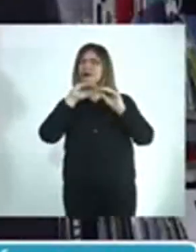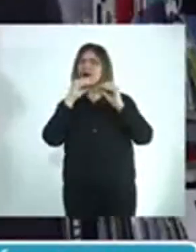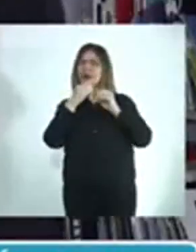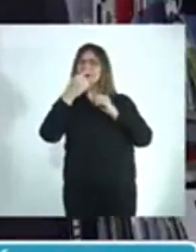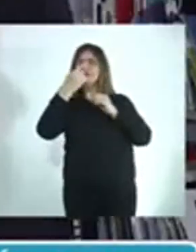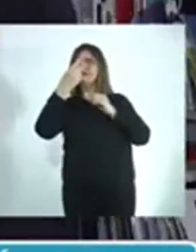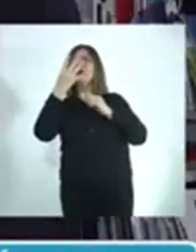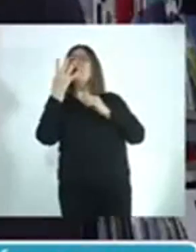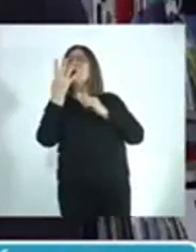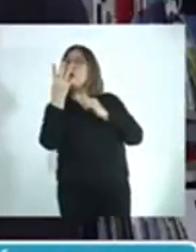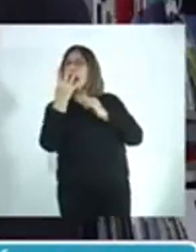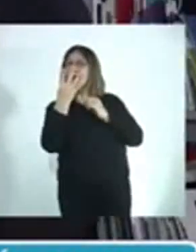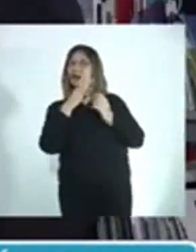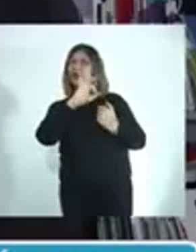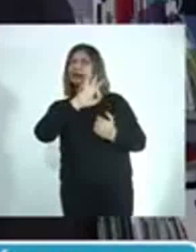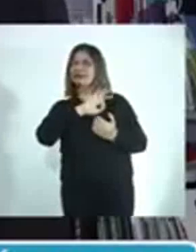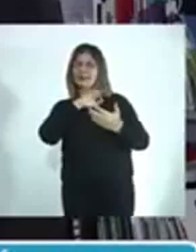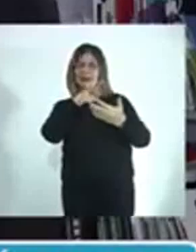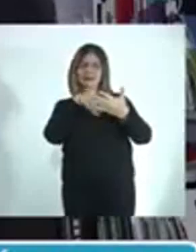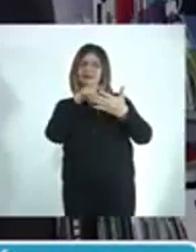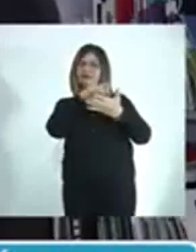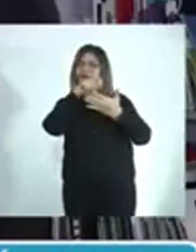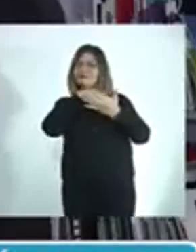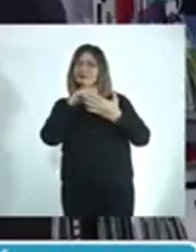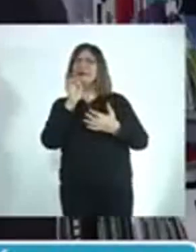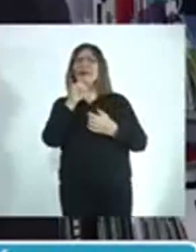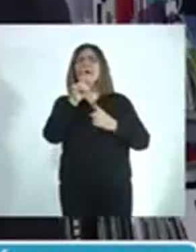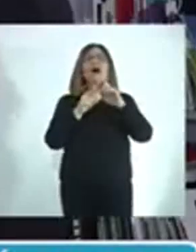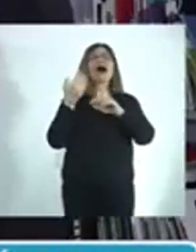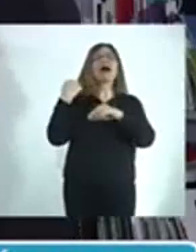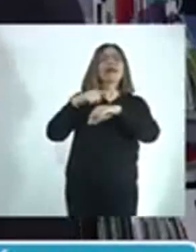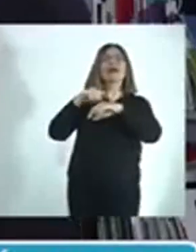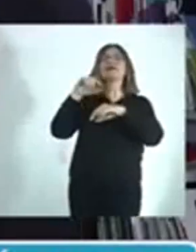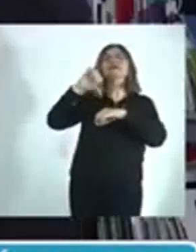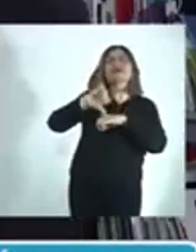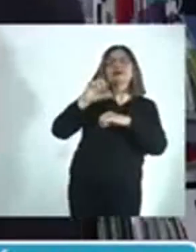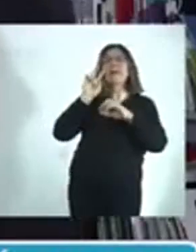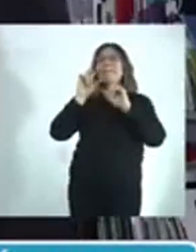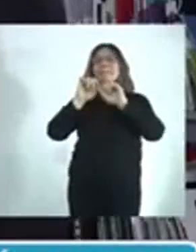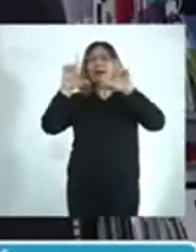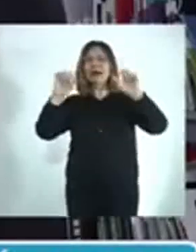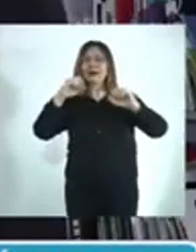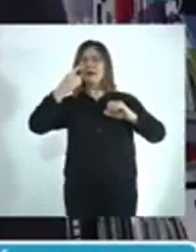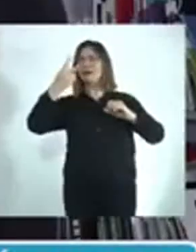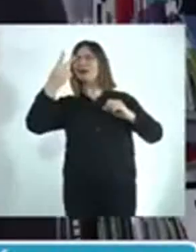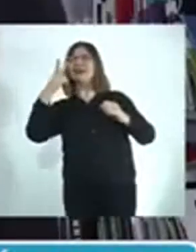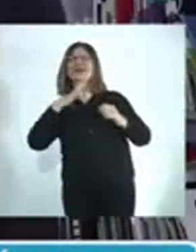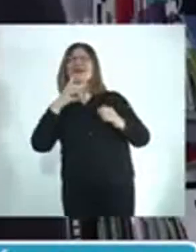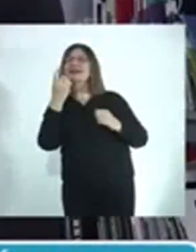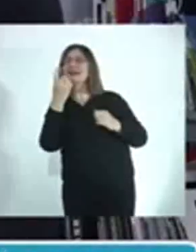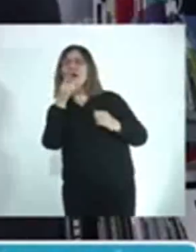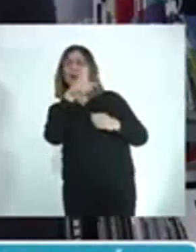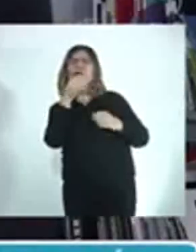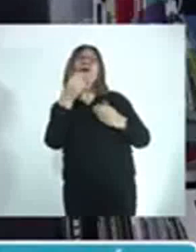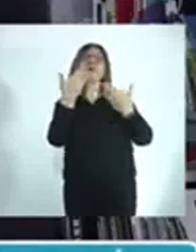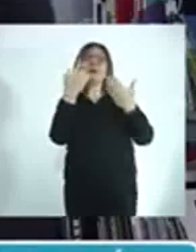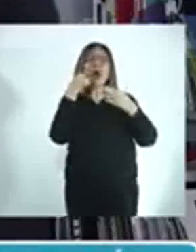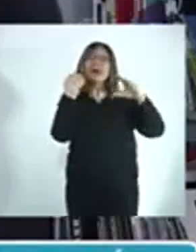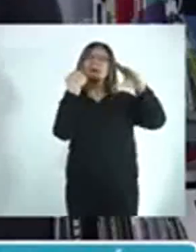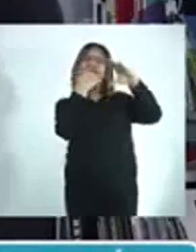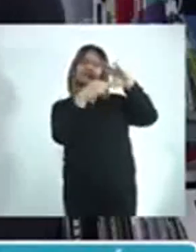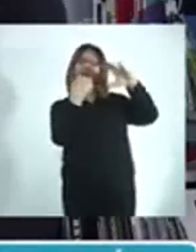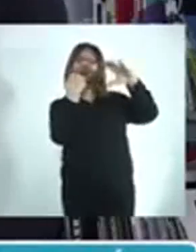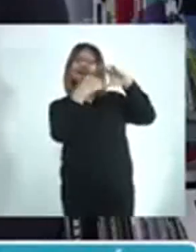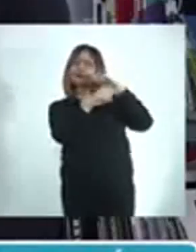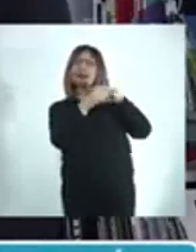que si se perdieron alguna conferencia o algo, ya después vamos a ir contándoles cómo podemos hacer. Hay un mail que tenemos. Hay un